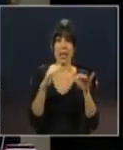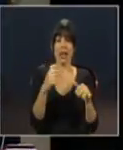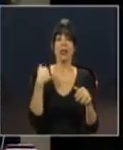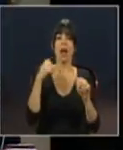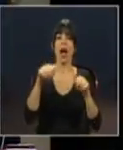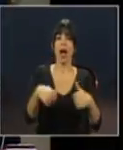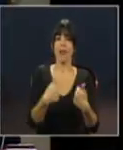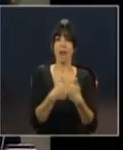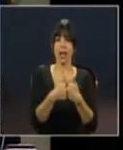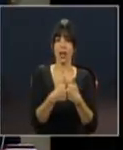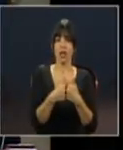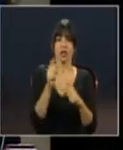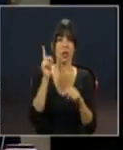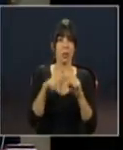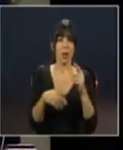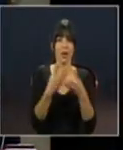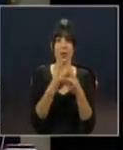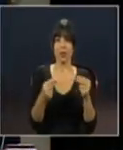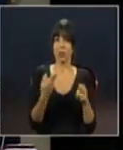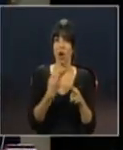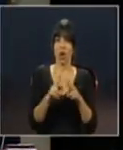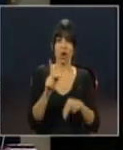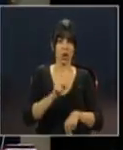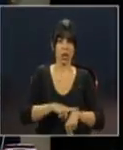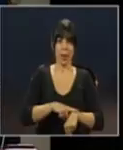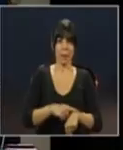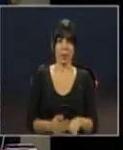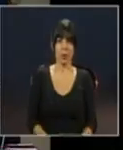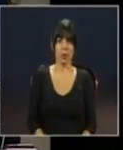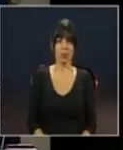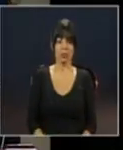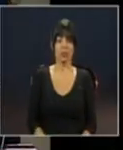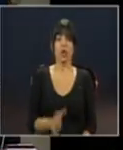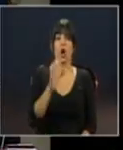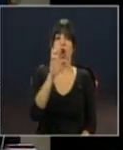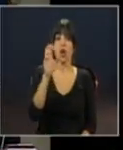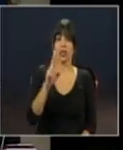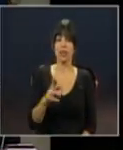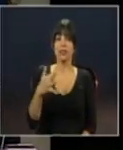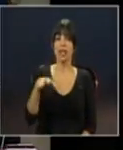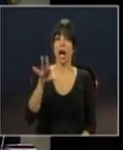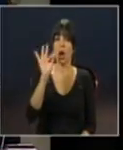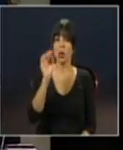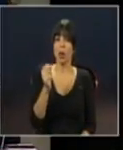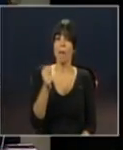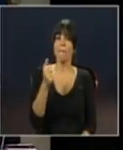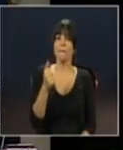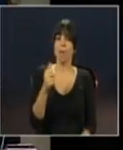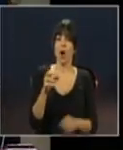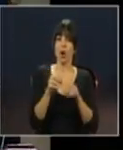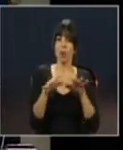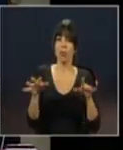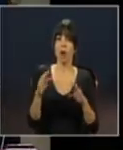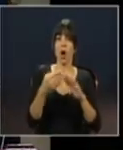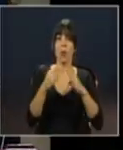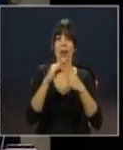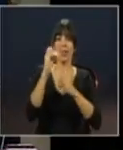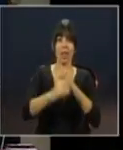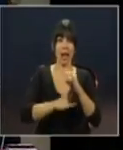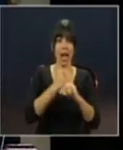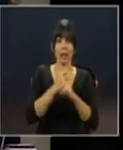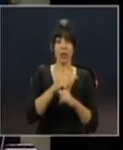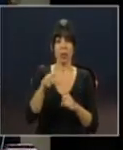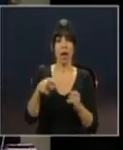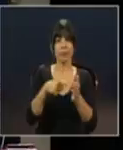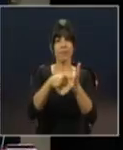desafíos que no pueden ser resueltos en el corto plazo. Si bien Costa Rica ha encontrado poco eco en la comunidad internacional al exigir